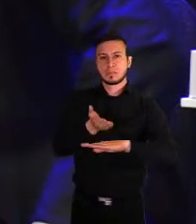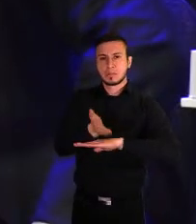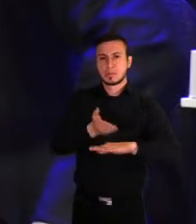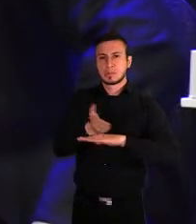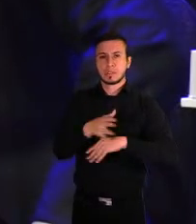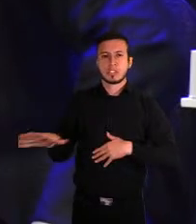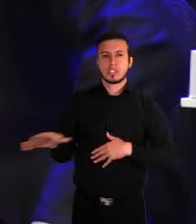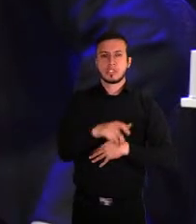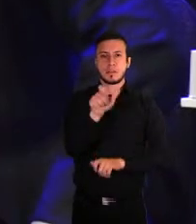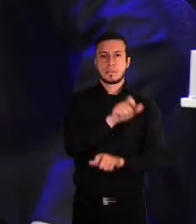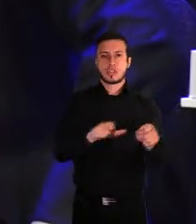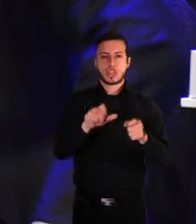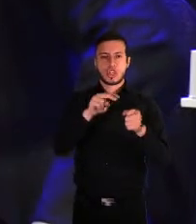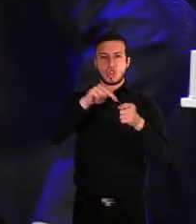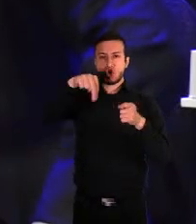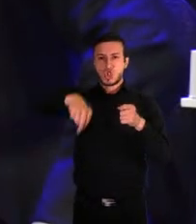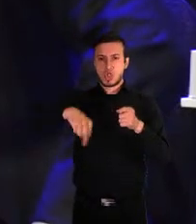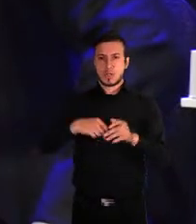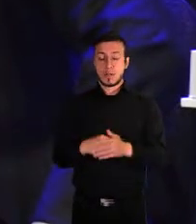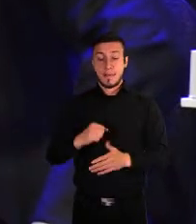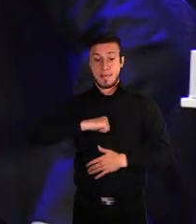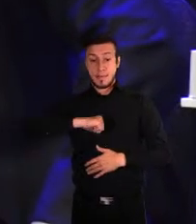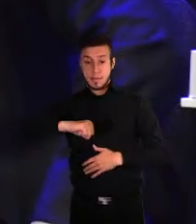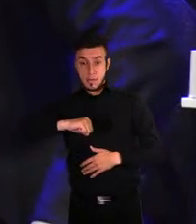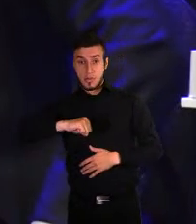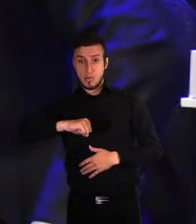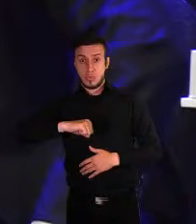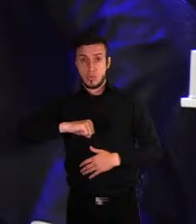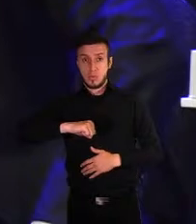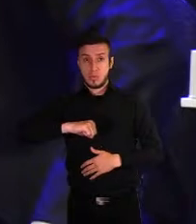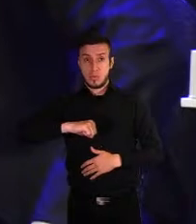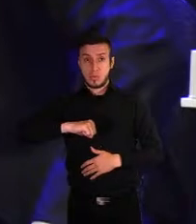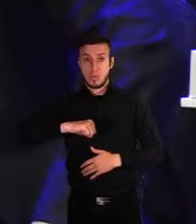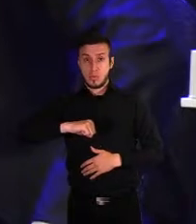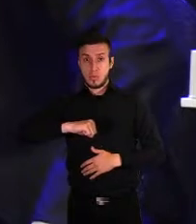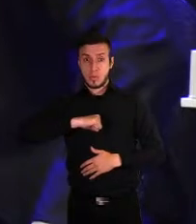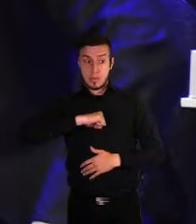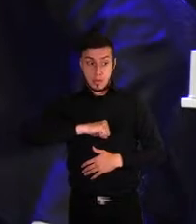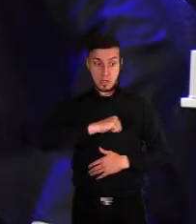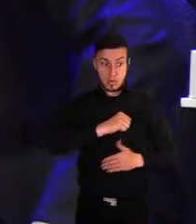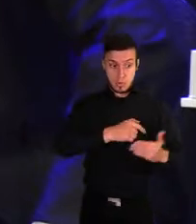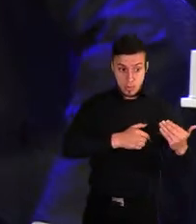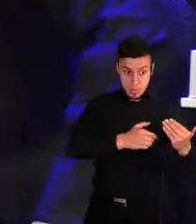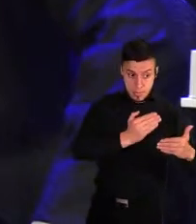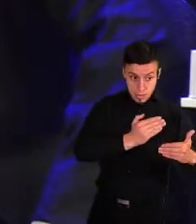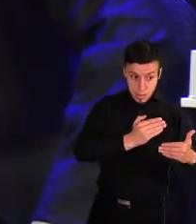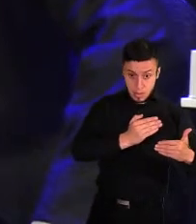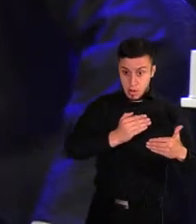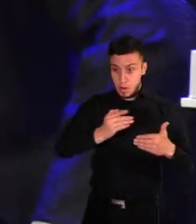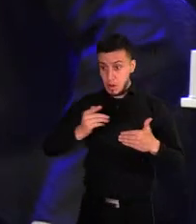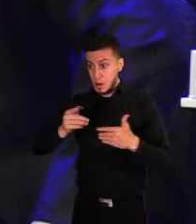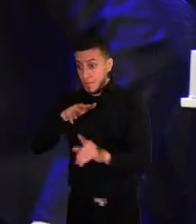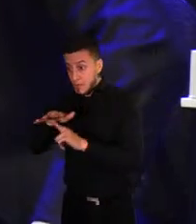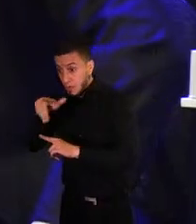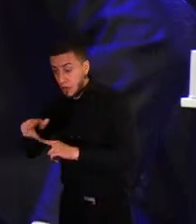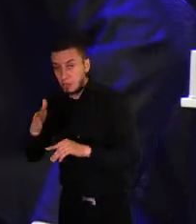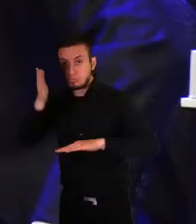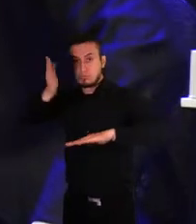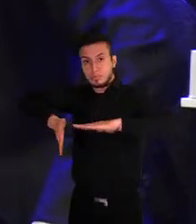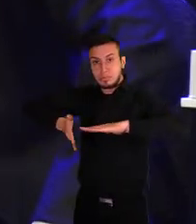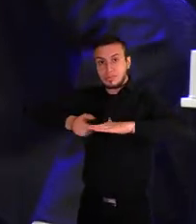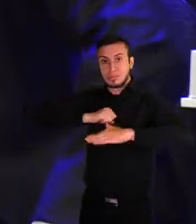todos los ciudadanos y los derechos de unos van hasta donde violan los derechos de los demás hay que garantizar